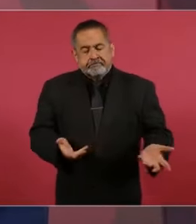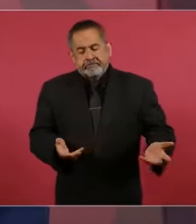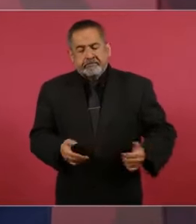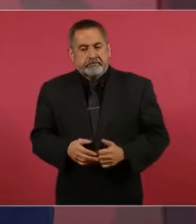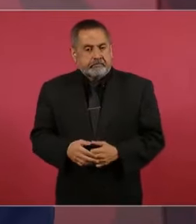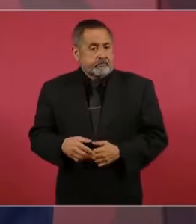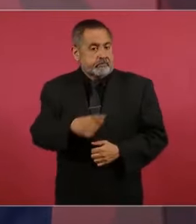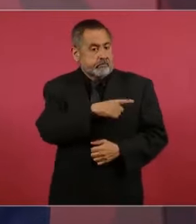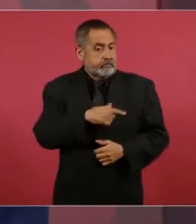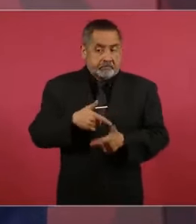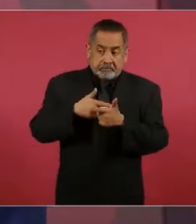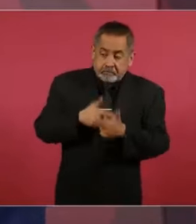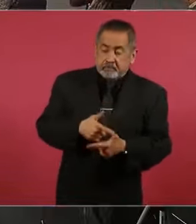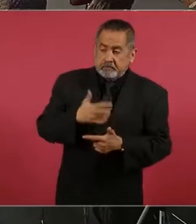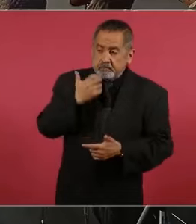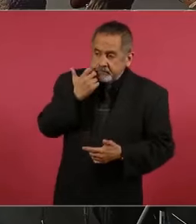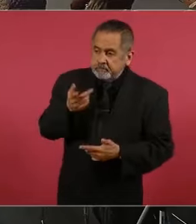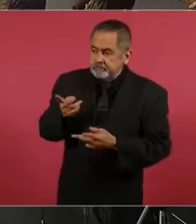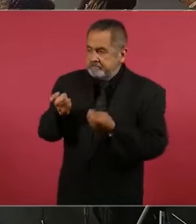quieren seguir robando.